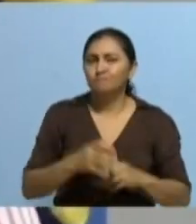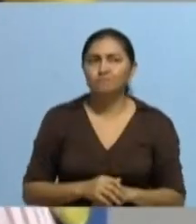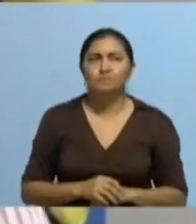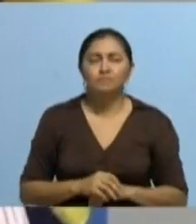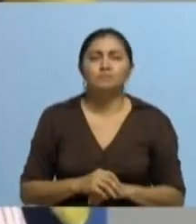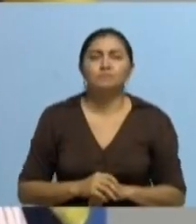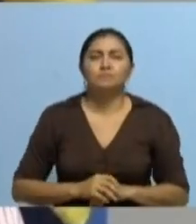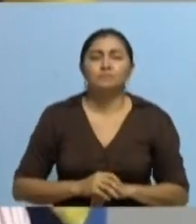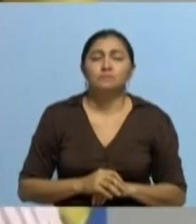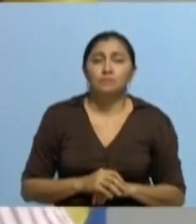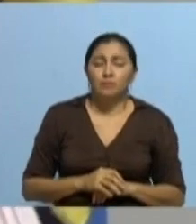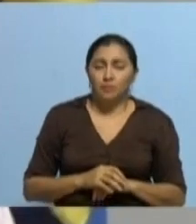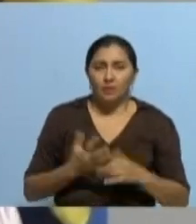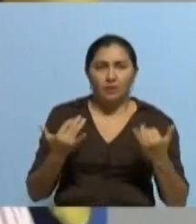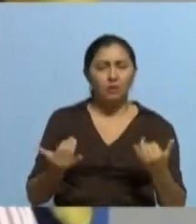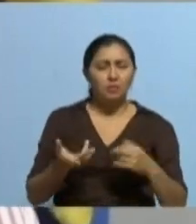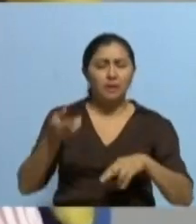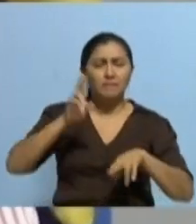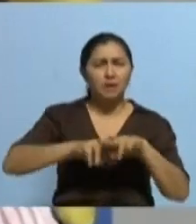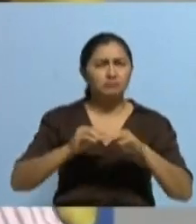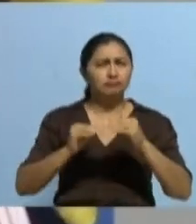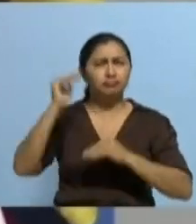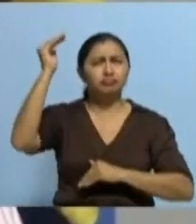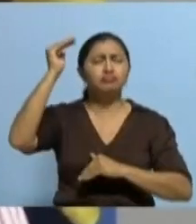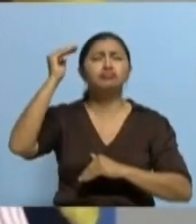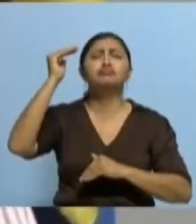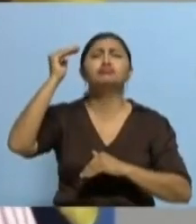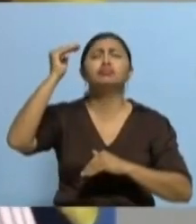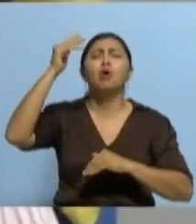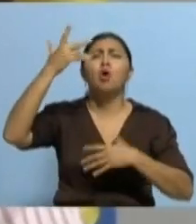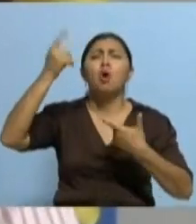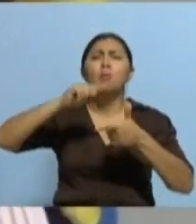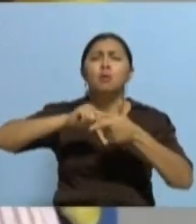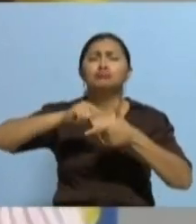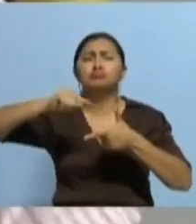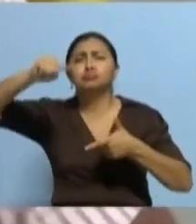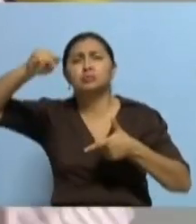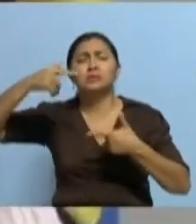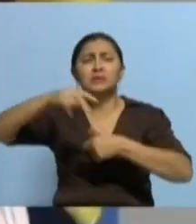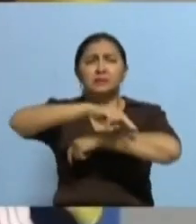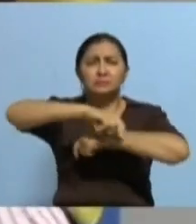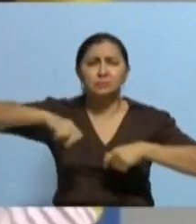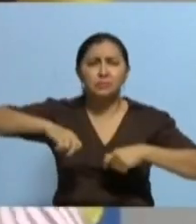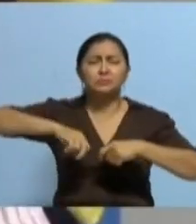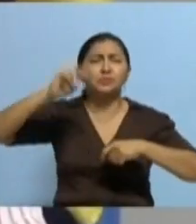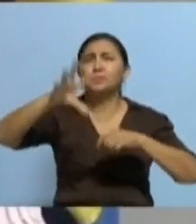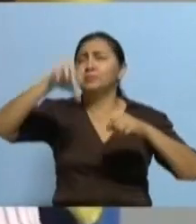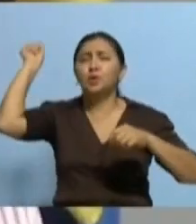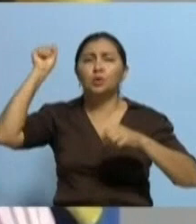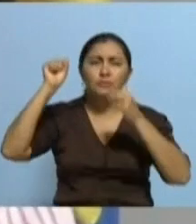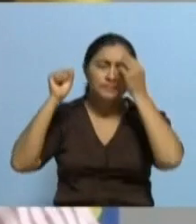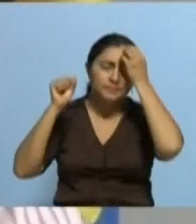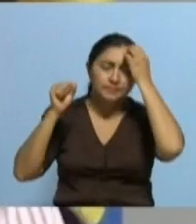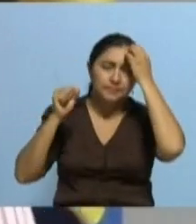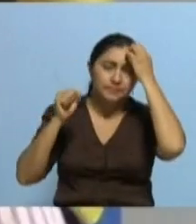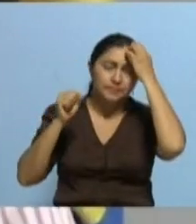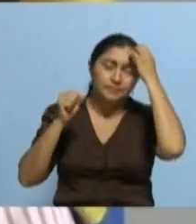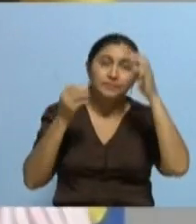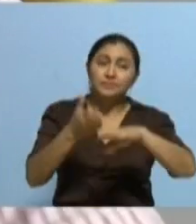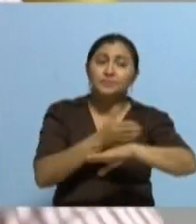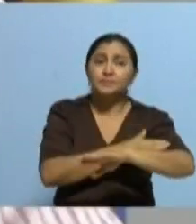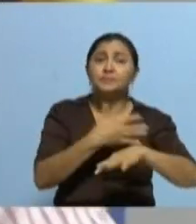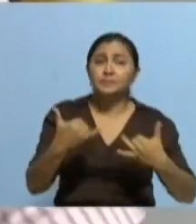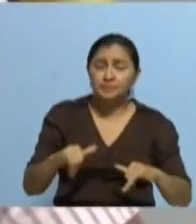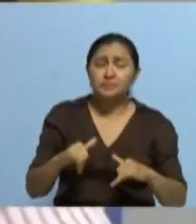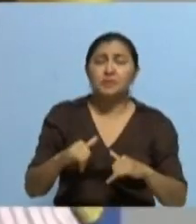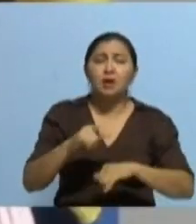elevado pues el índice de hurtos, raponeo, inseguridad. Había una percepción de seguridad ya en